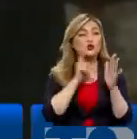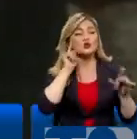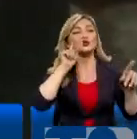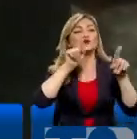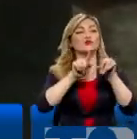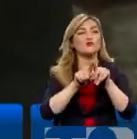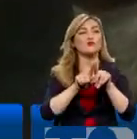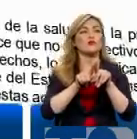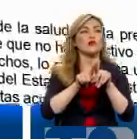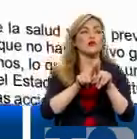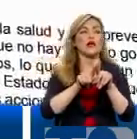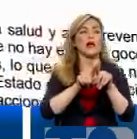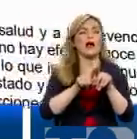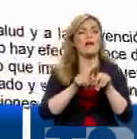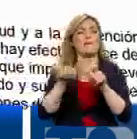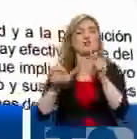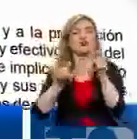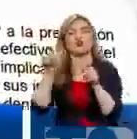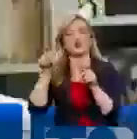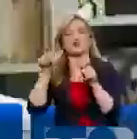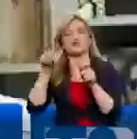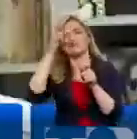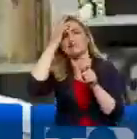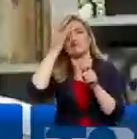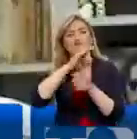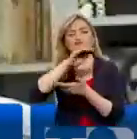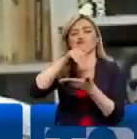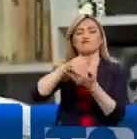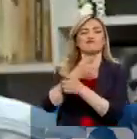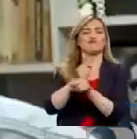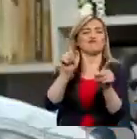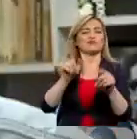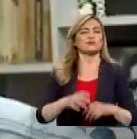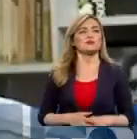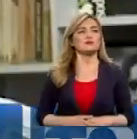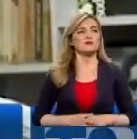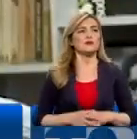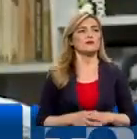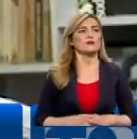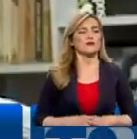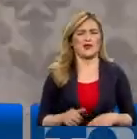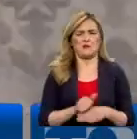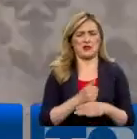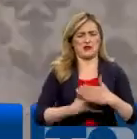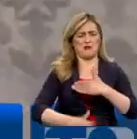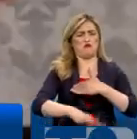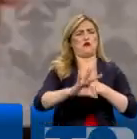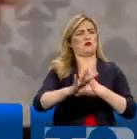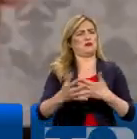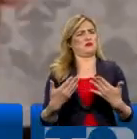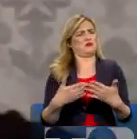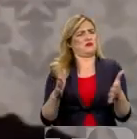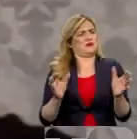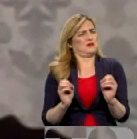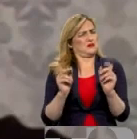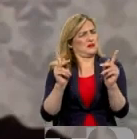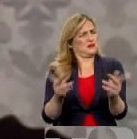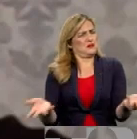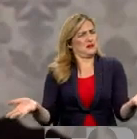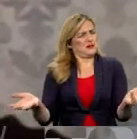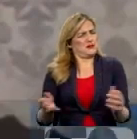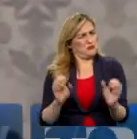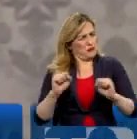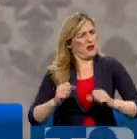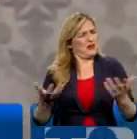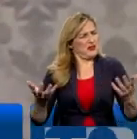acuerdos, pues las posturas eran opuestas. ¿Pretenden abrir la puerta a la práctica del aborto? De ninguna manera, este